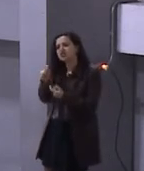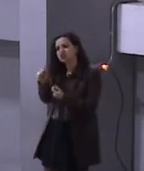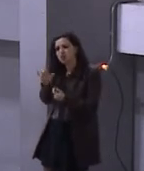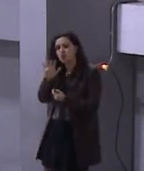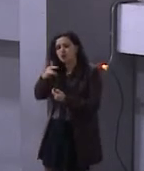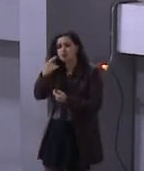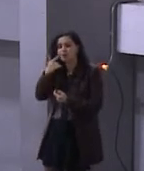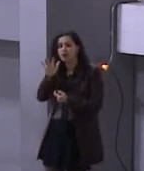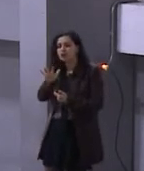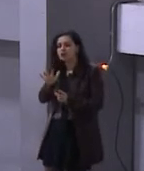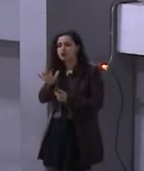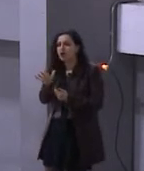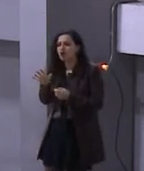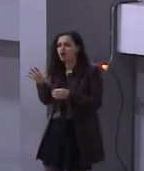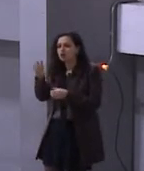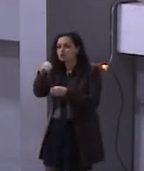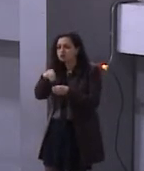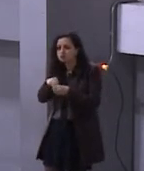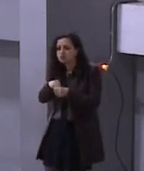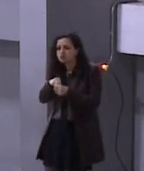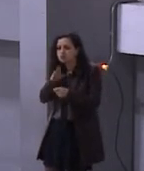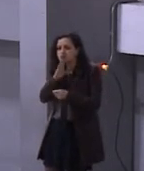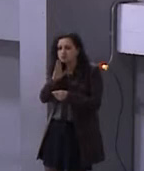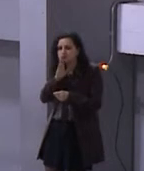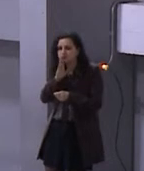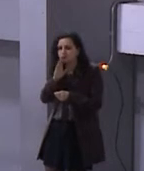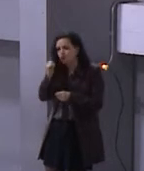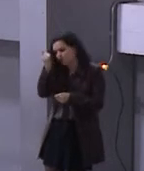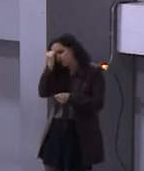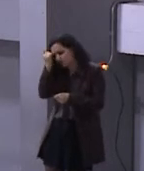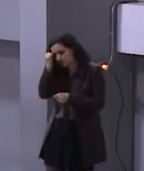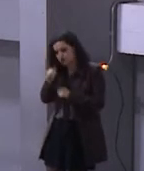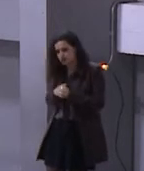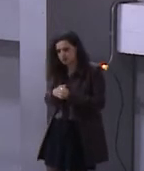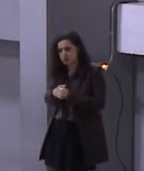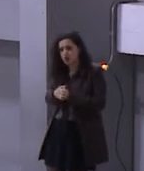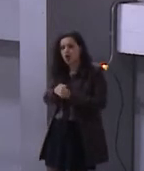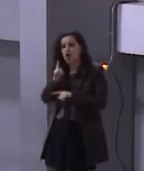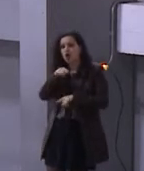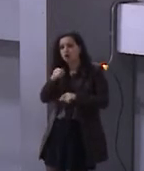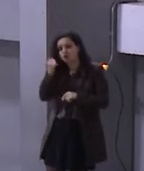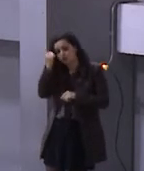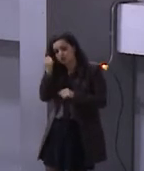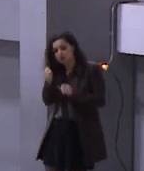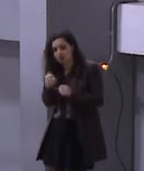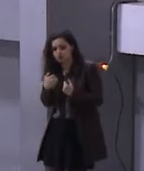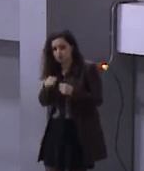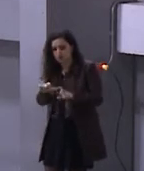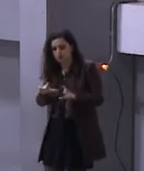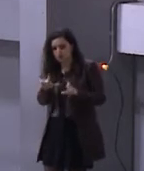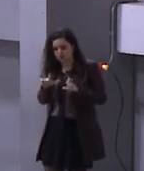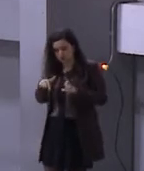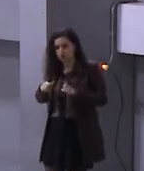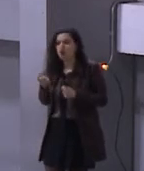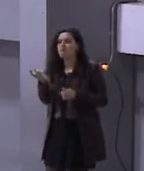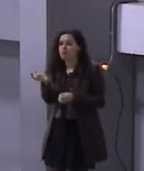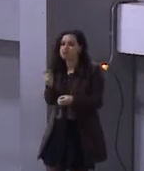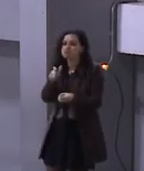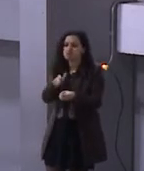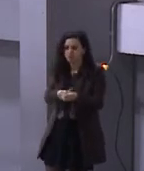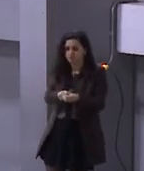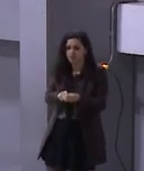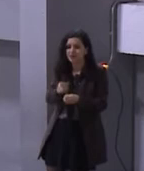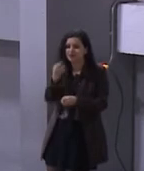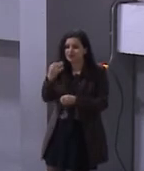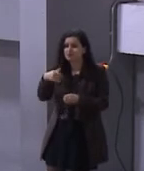están asociados los profesores. Muchos de nuestros egresados también están vinculados con esas cooperativas. Las tres